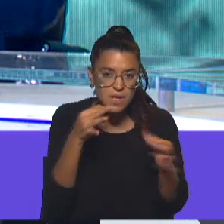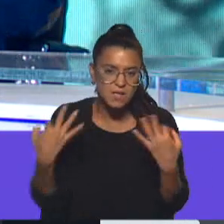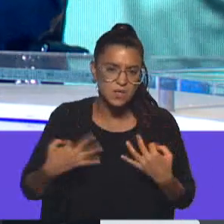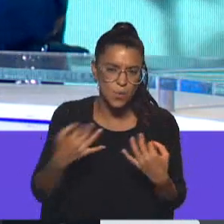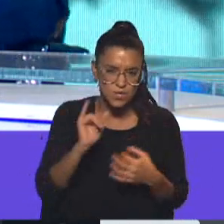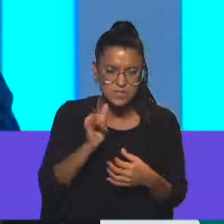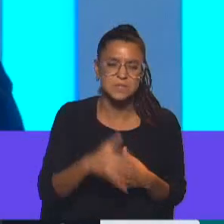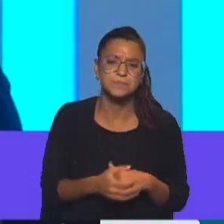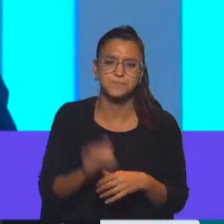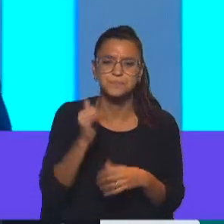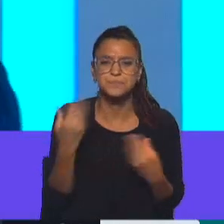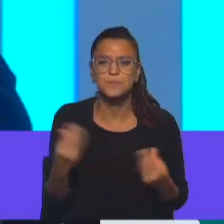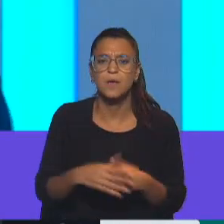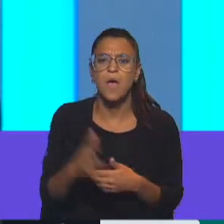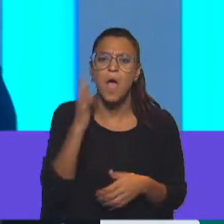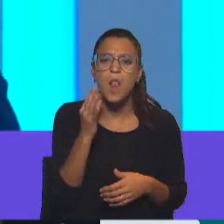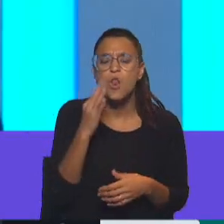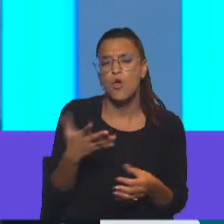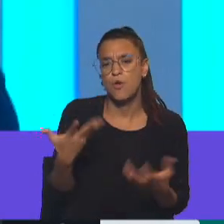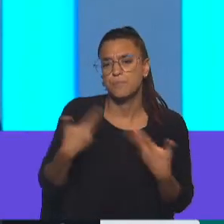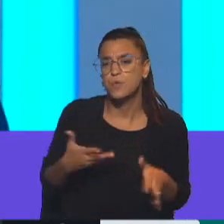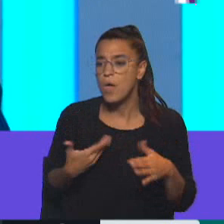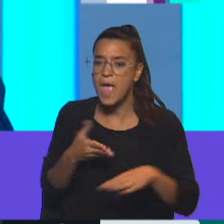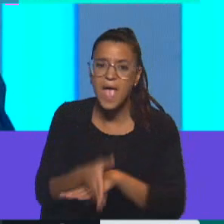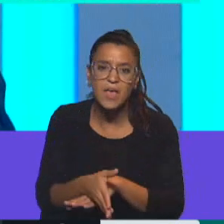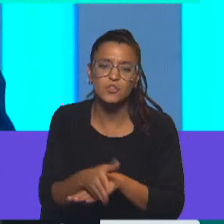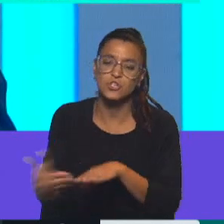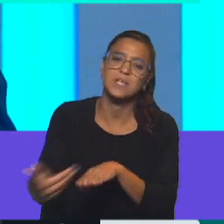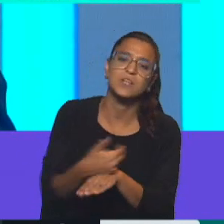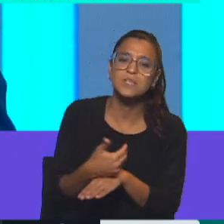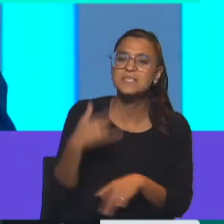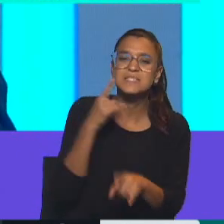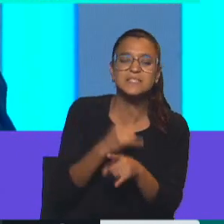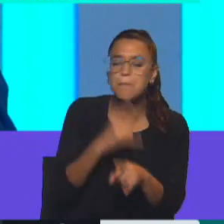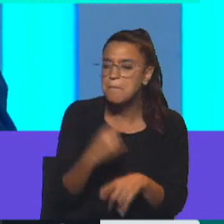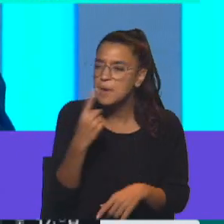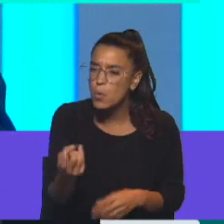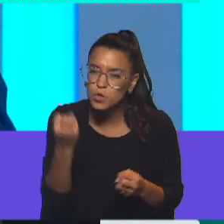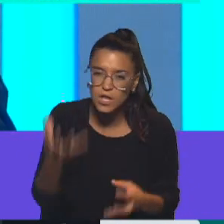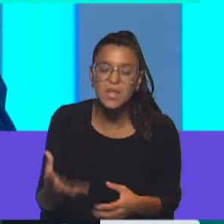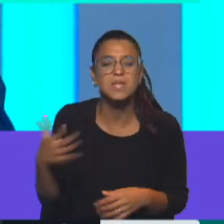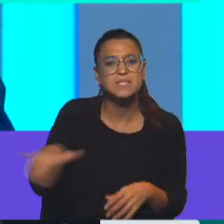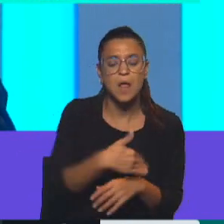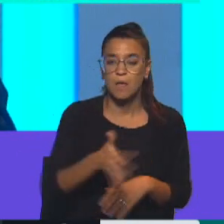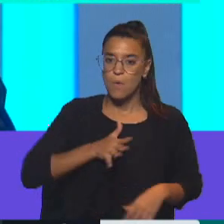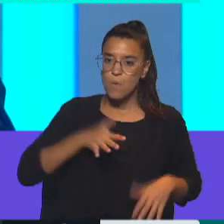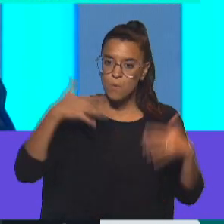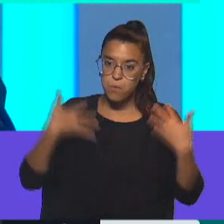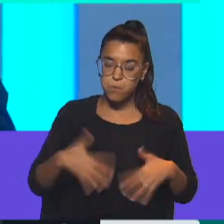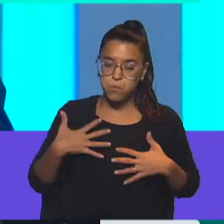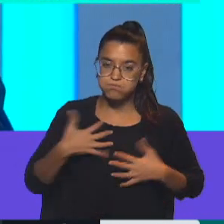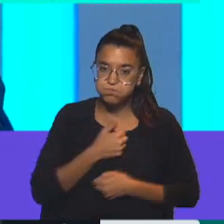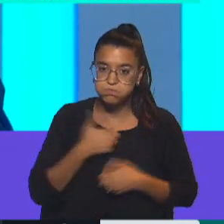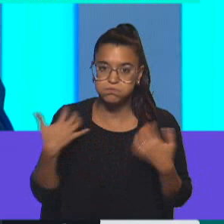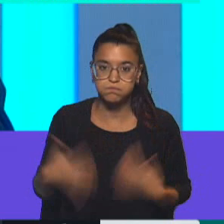sí. Sí, es algo habitual. Cuando entro y hay alguien saliendo, siempre consulto, y la verdad es que salen impactados, salen